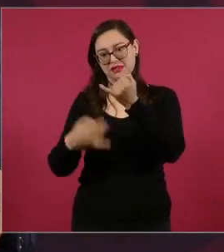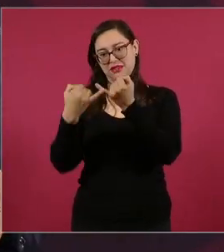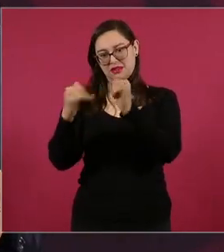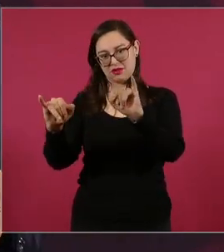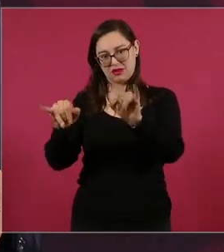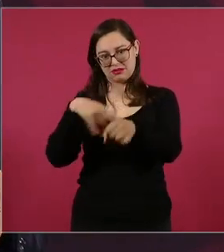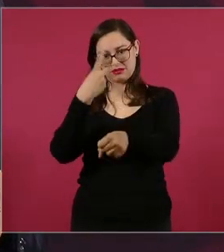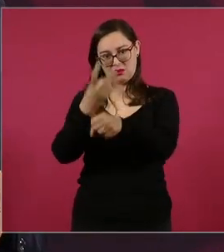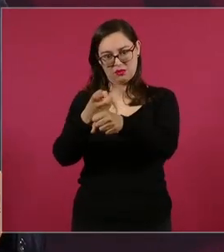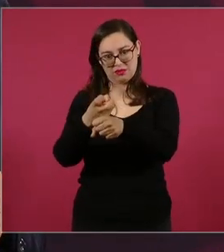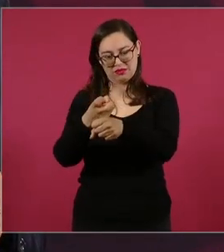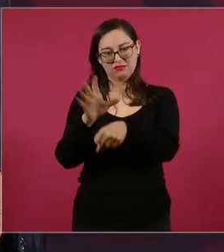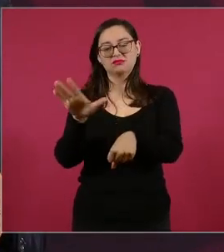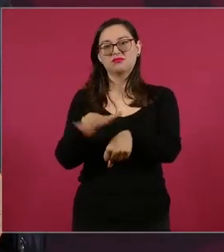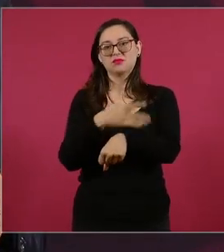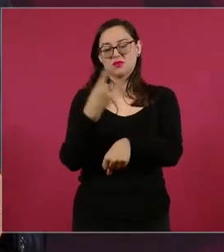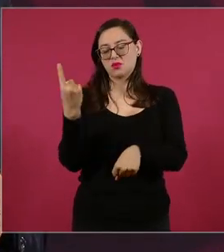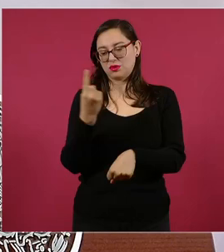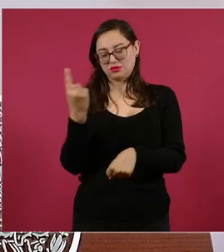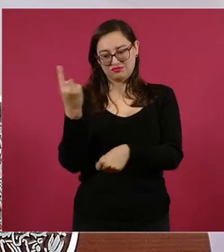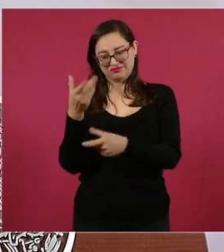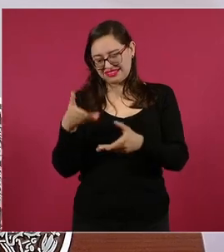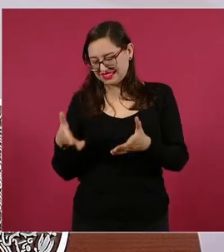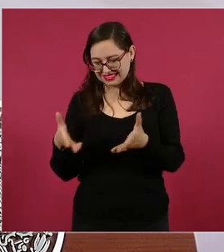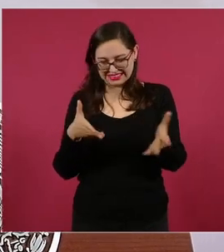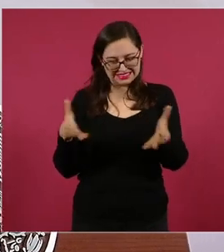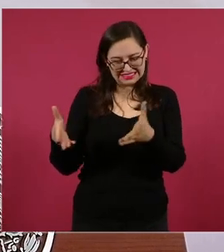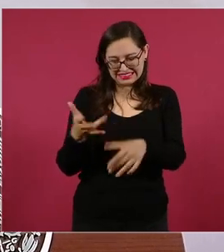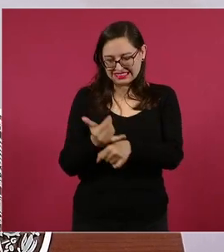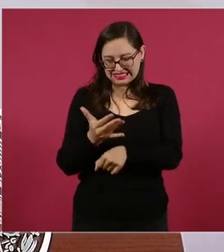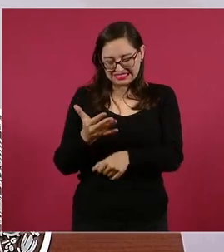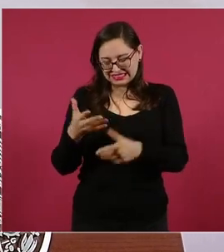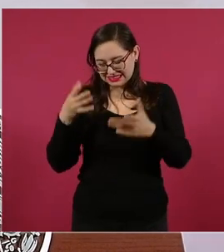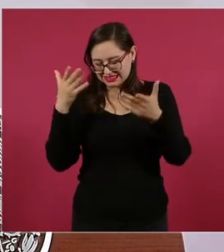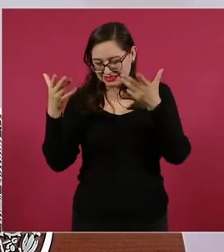terminemos se inaugure. Para mí